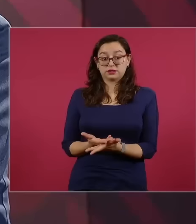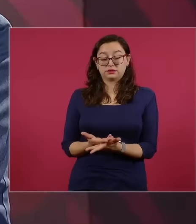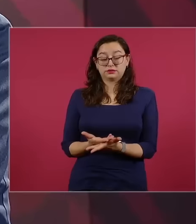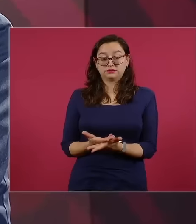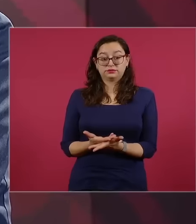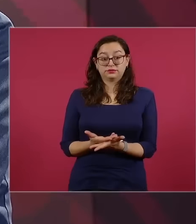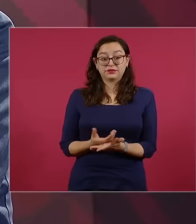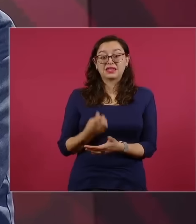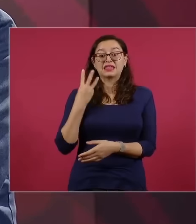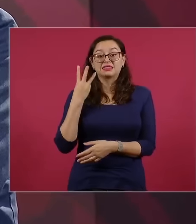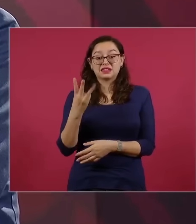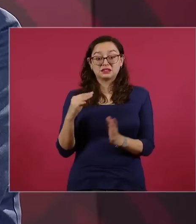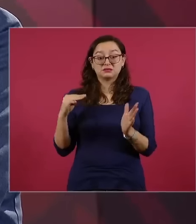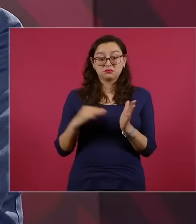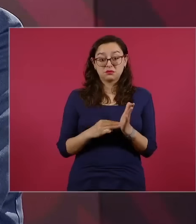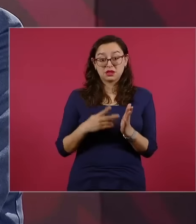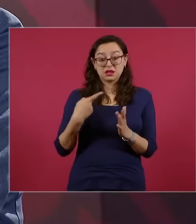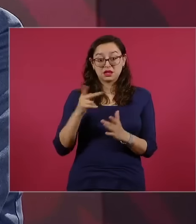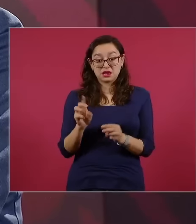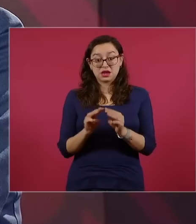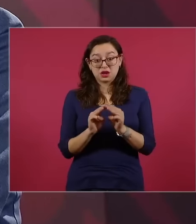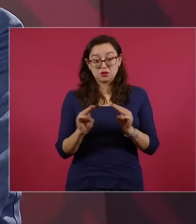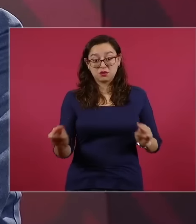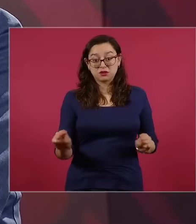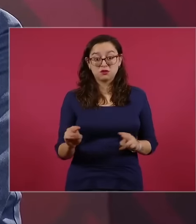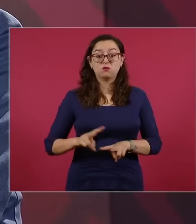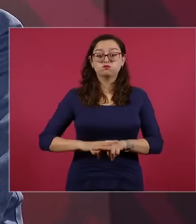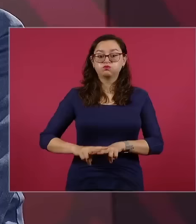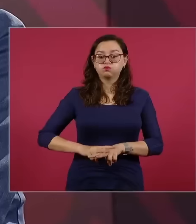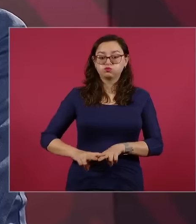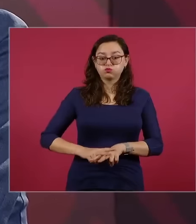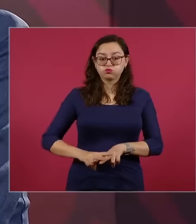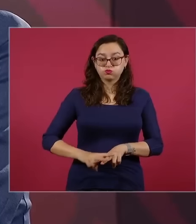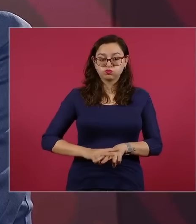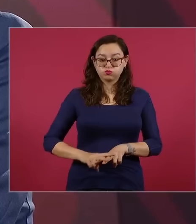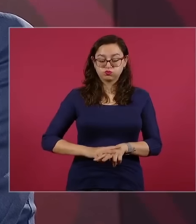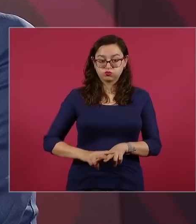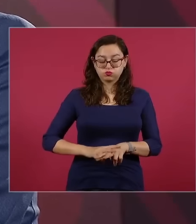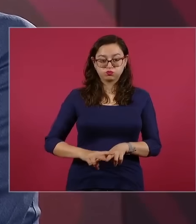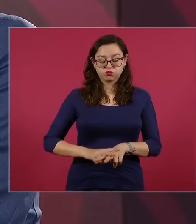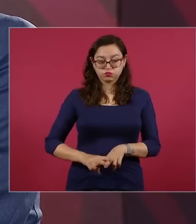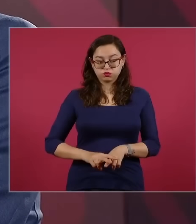construir 3.000 kilómetros de vías férreas,